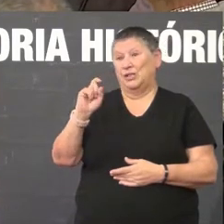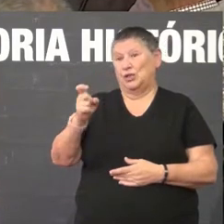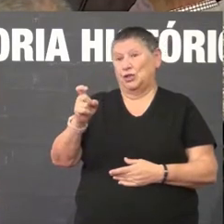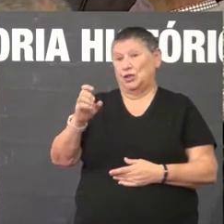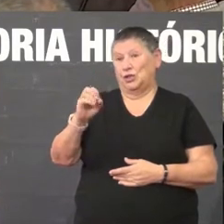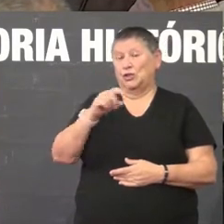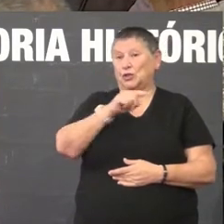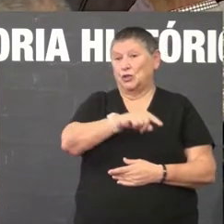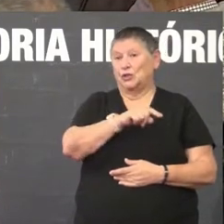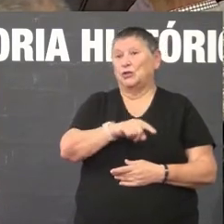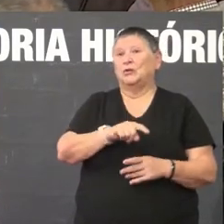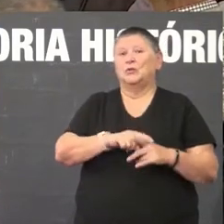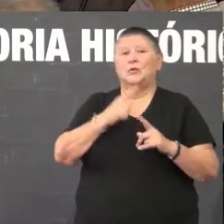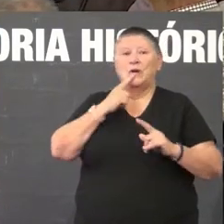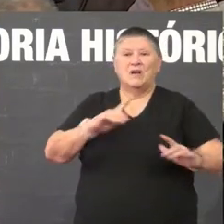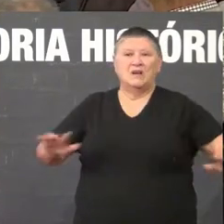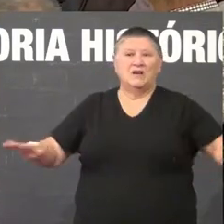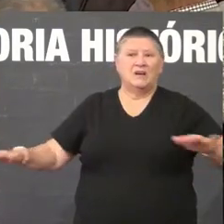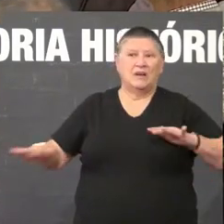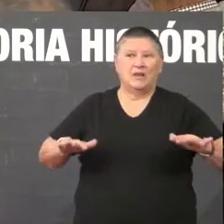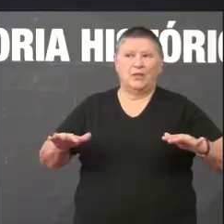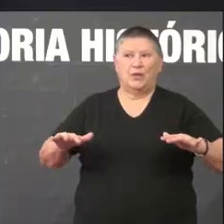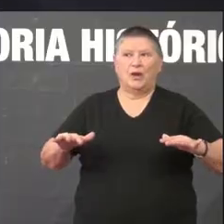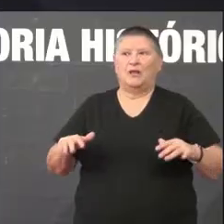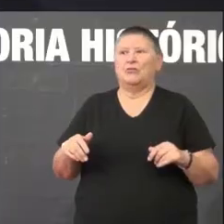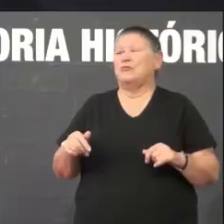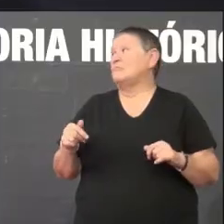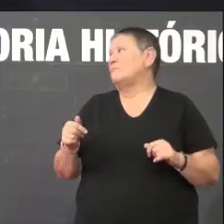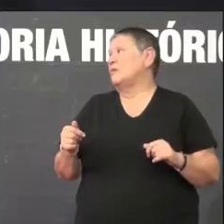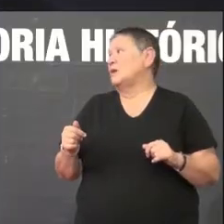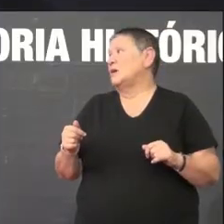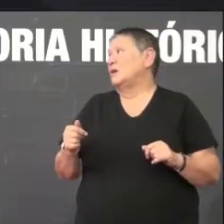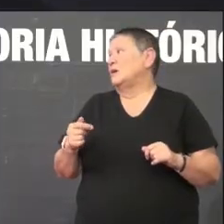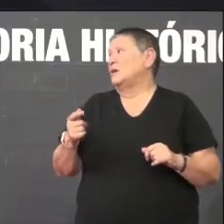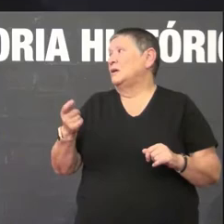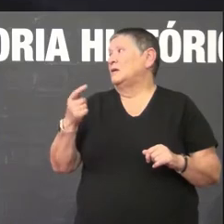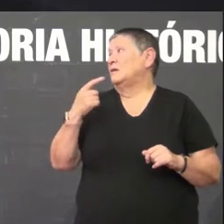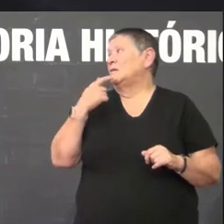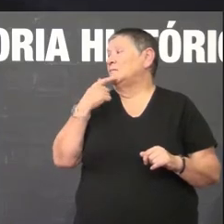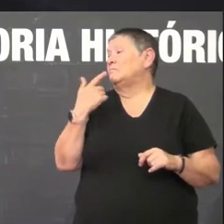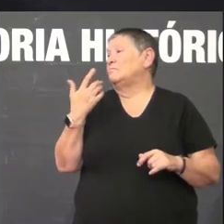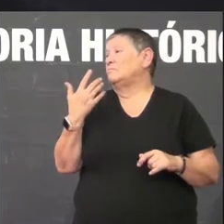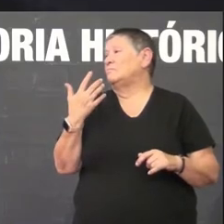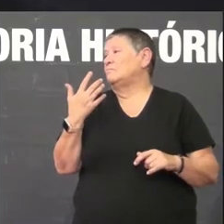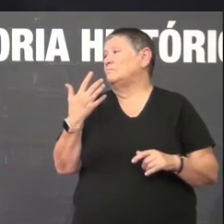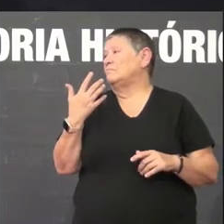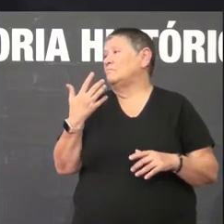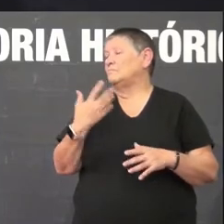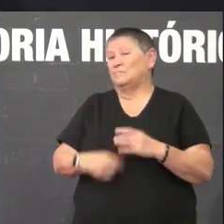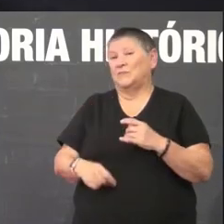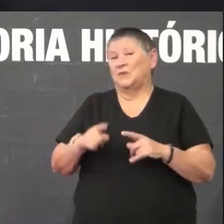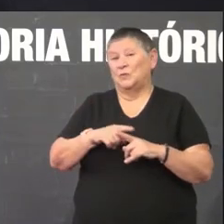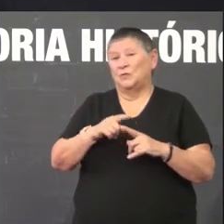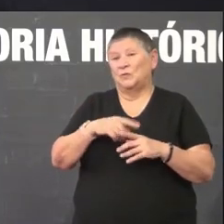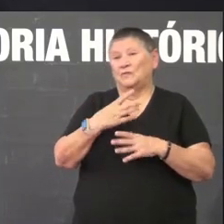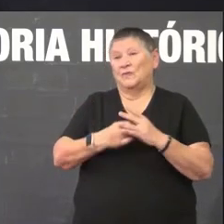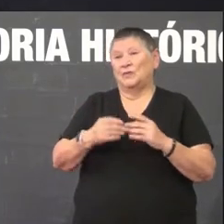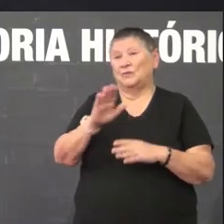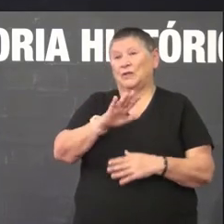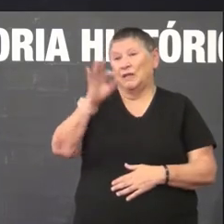todos os reaccionarios, Mañer, toda, desgraciadamente, gran parte dos teóricos